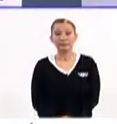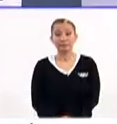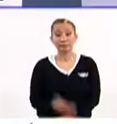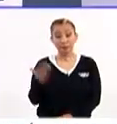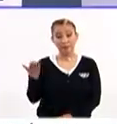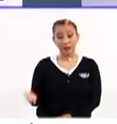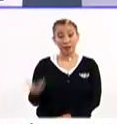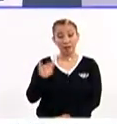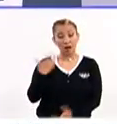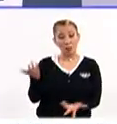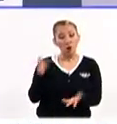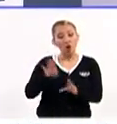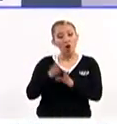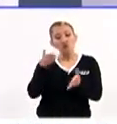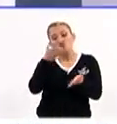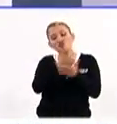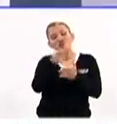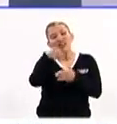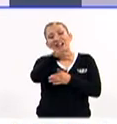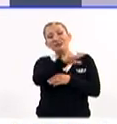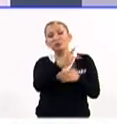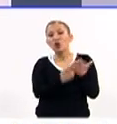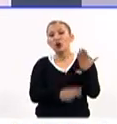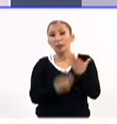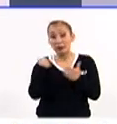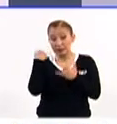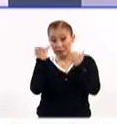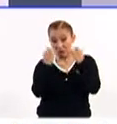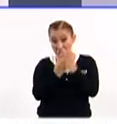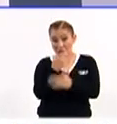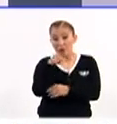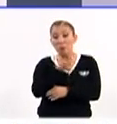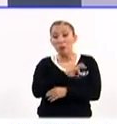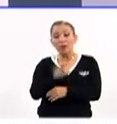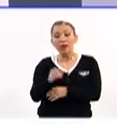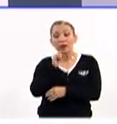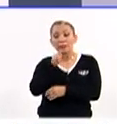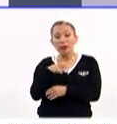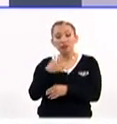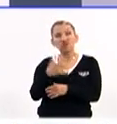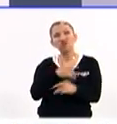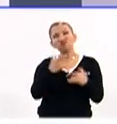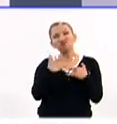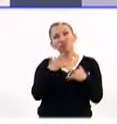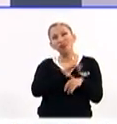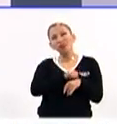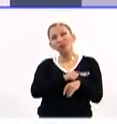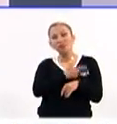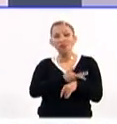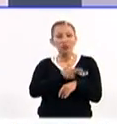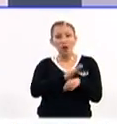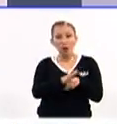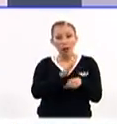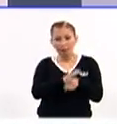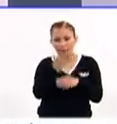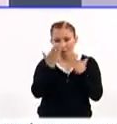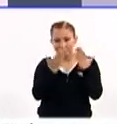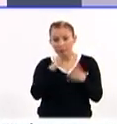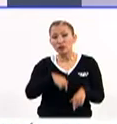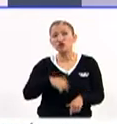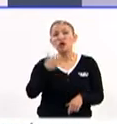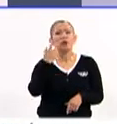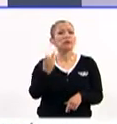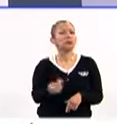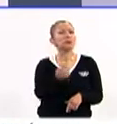Pues ahí está, cuando uno se involucra con este tipo de programas e iniciativas, puede incluso encontrar su verdadera vocación. Y bueno, ahora yo